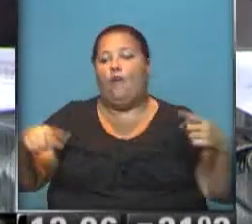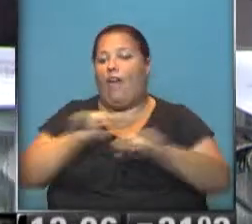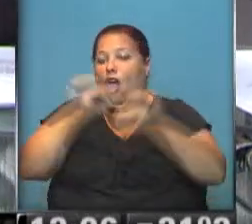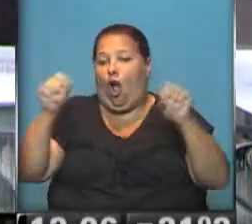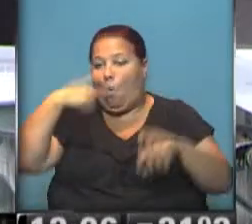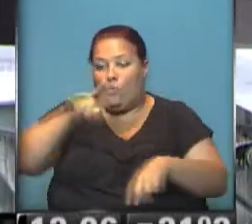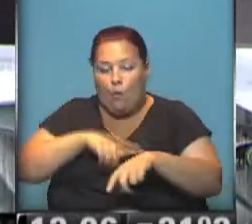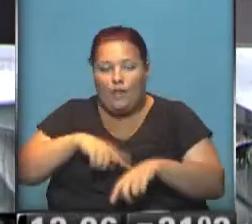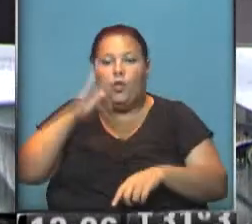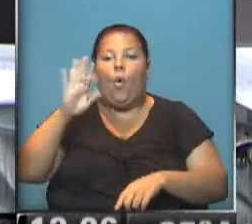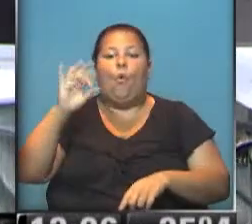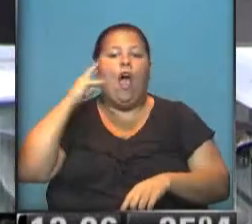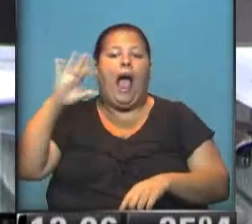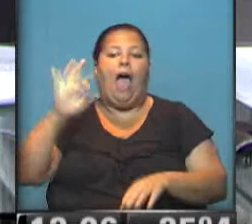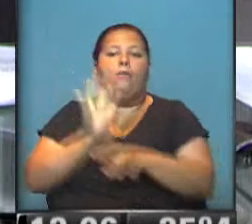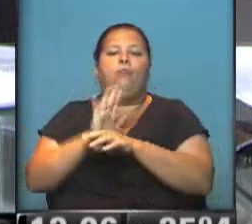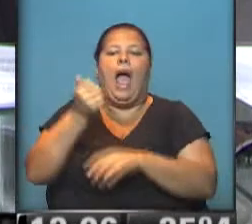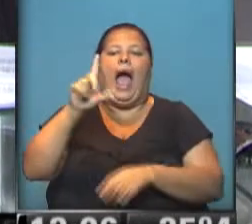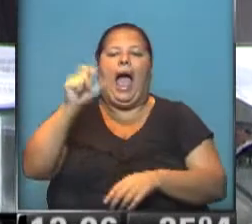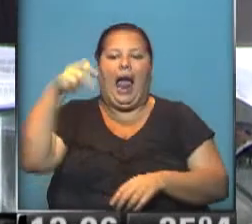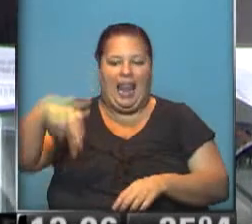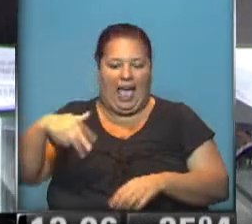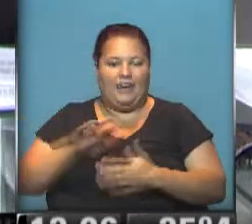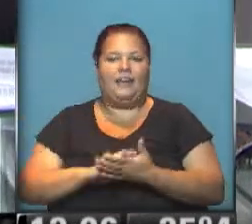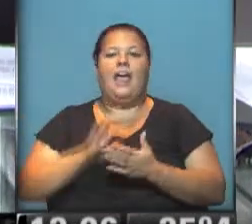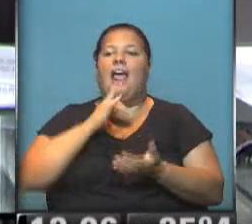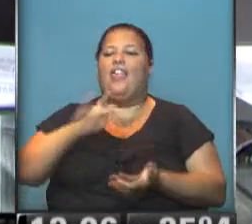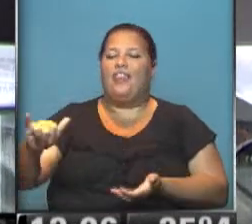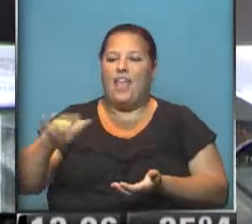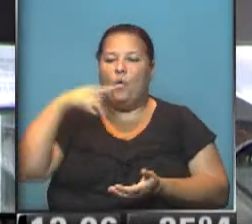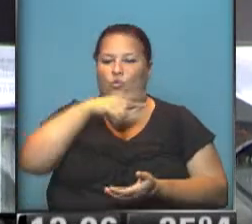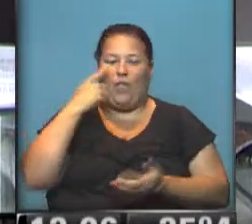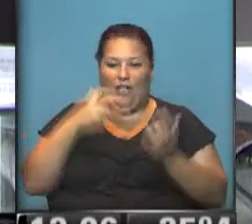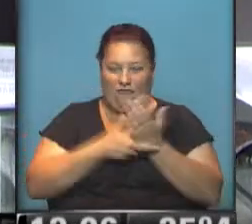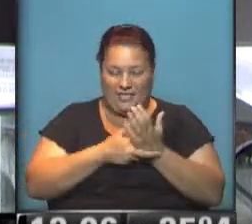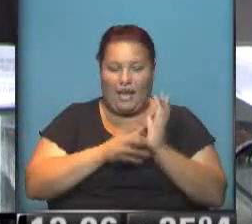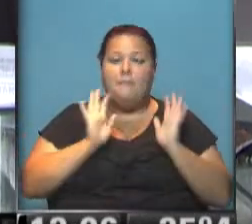momento. Hablaba de abogado que figura como Alan, ¿no? En la denuncia de Nisman.